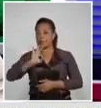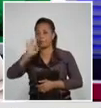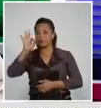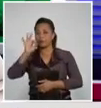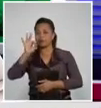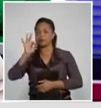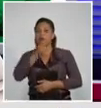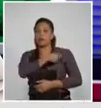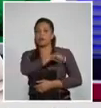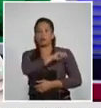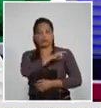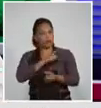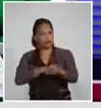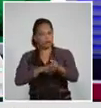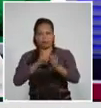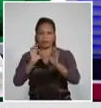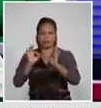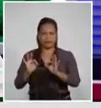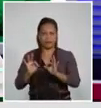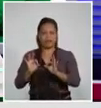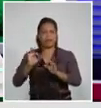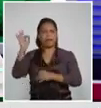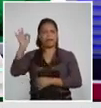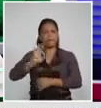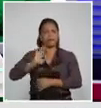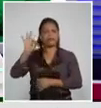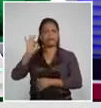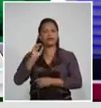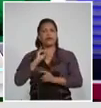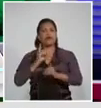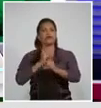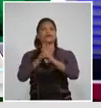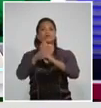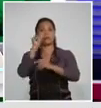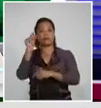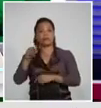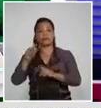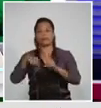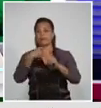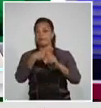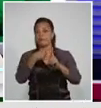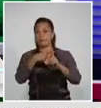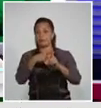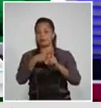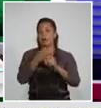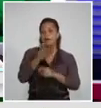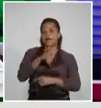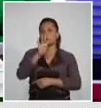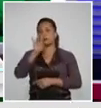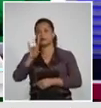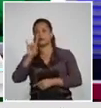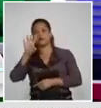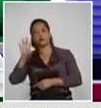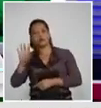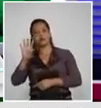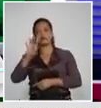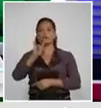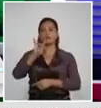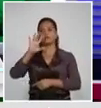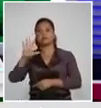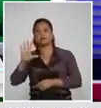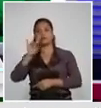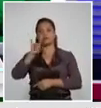está acostumbrada a que este porciento de contactos de casos confirmados oscile entre 94, 95,